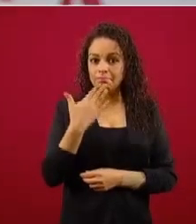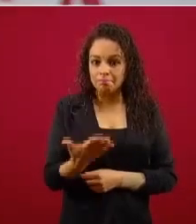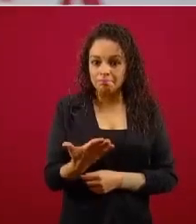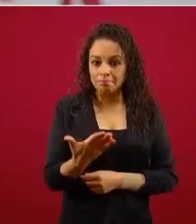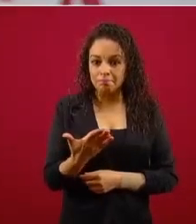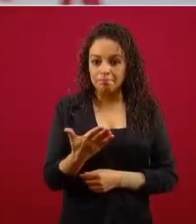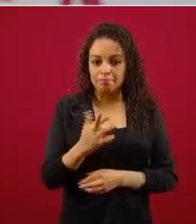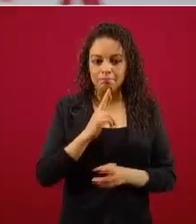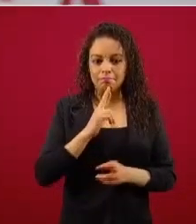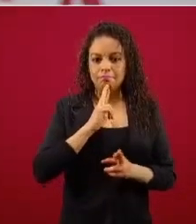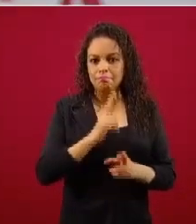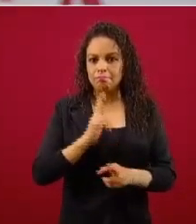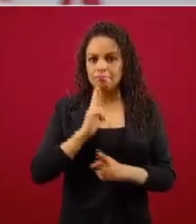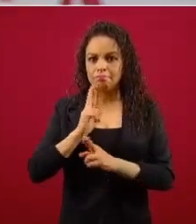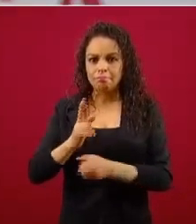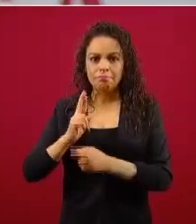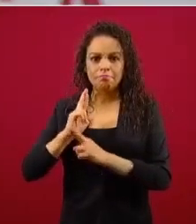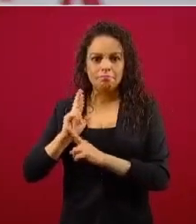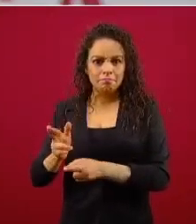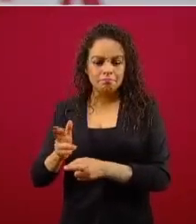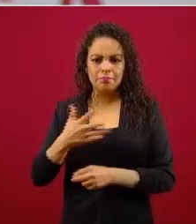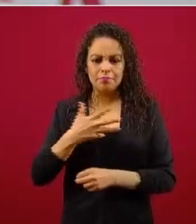Leí otros